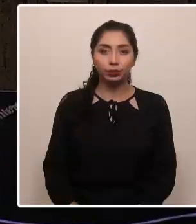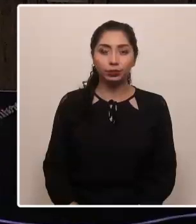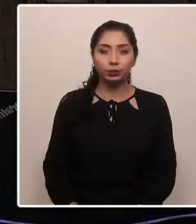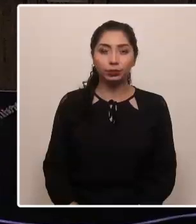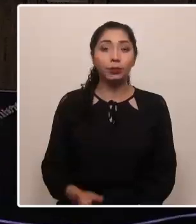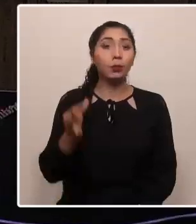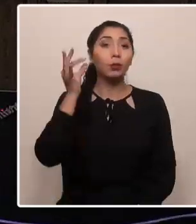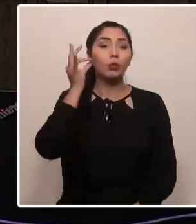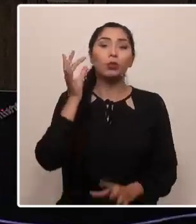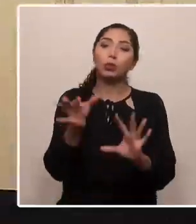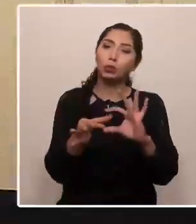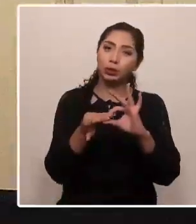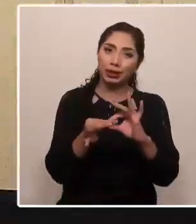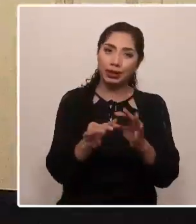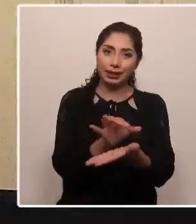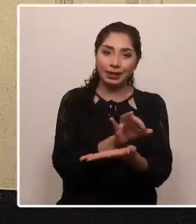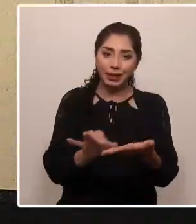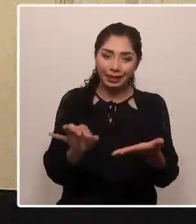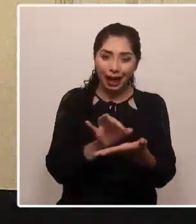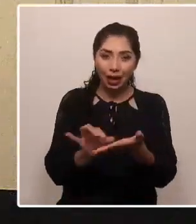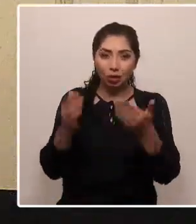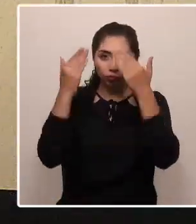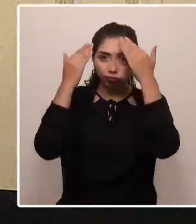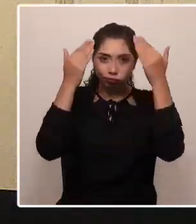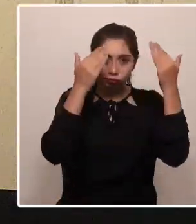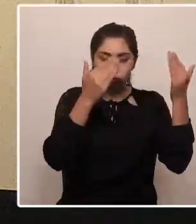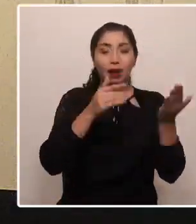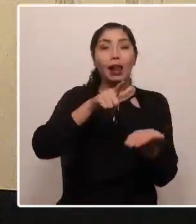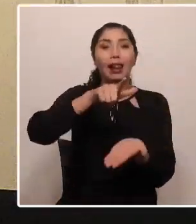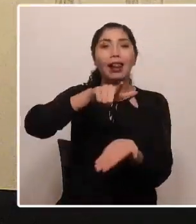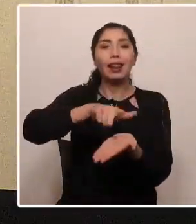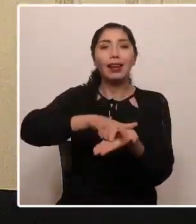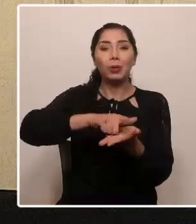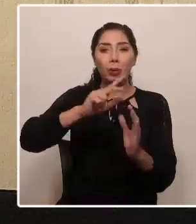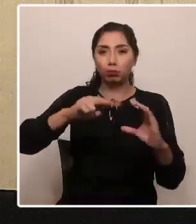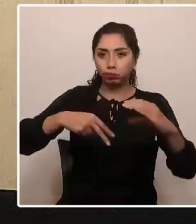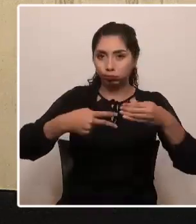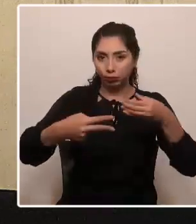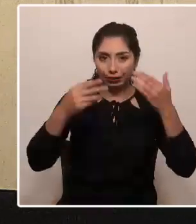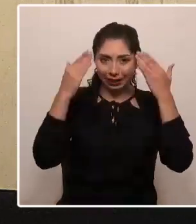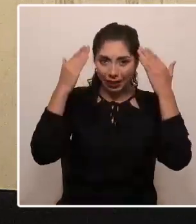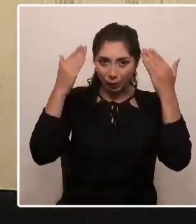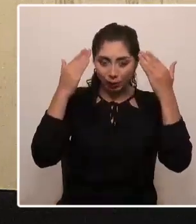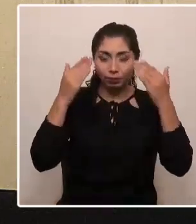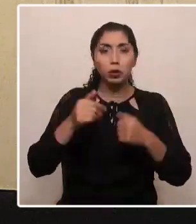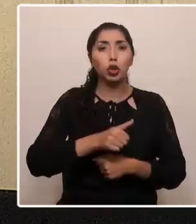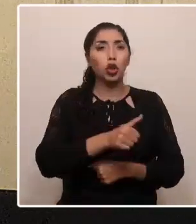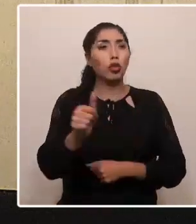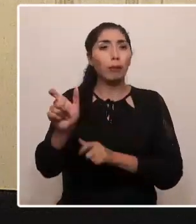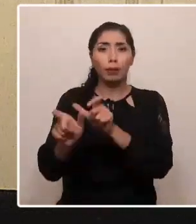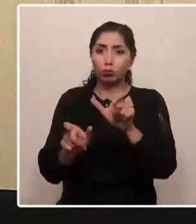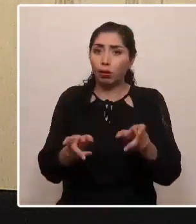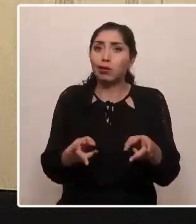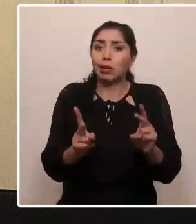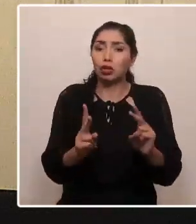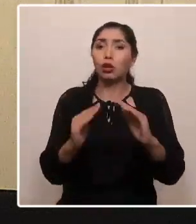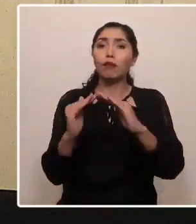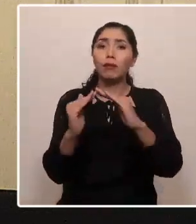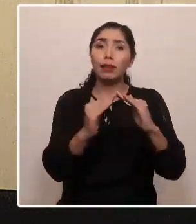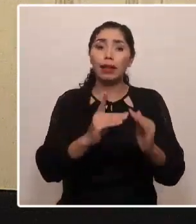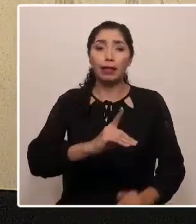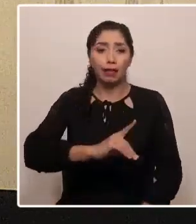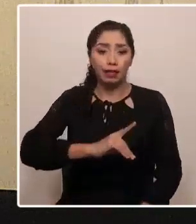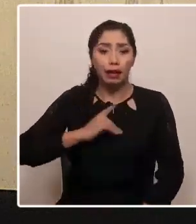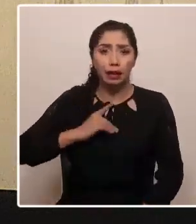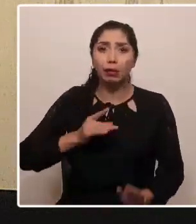Muchas gracias, secretario. Mari Compuché. Toda persona tiene derecho a una vivienda digna y adecuada, declara el